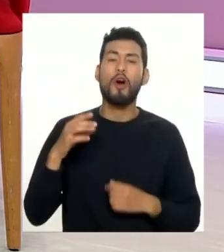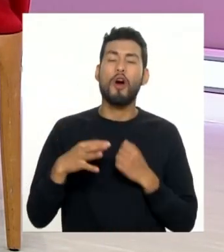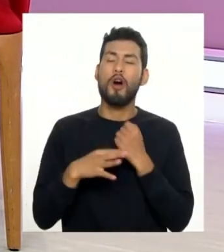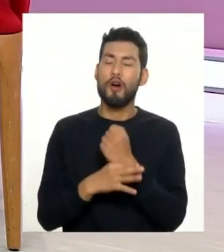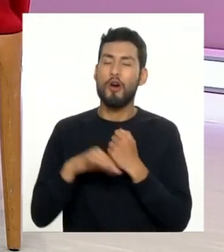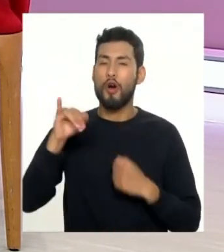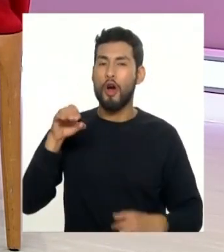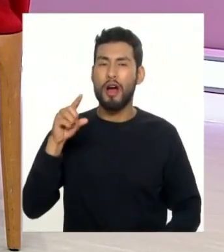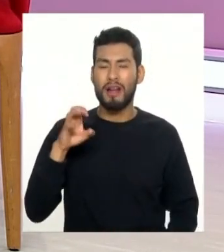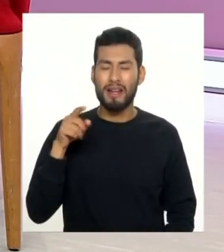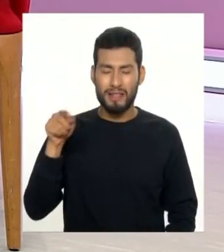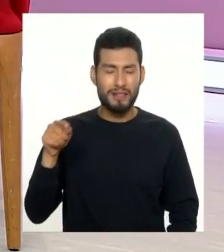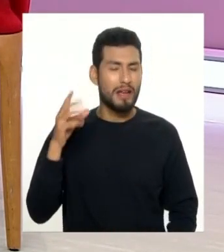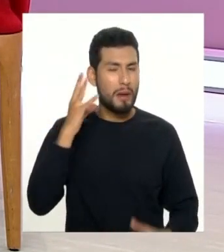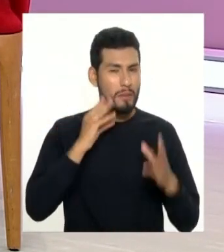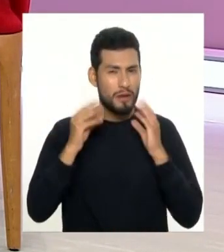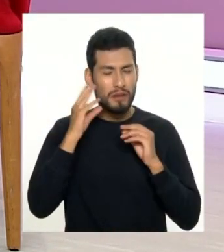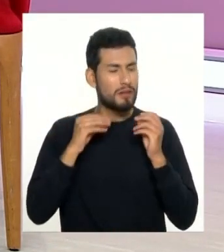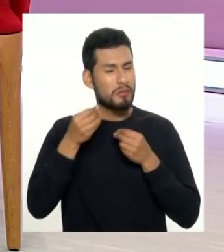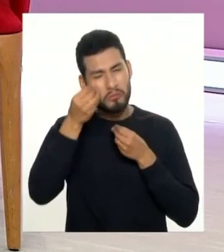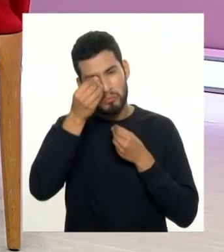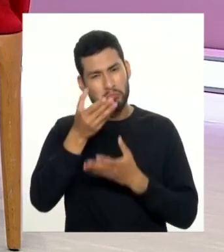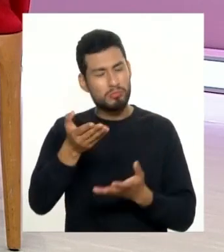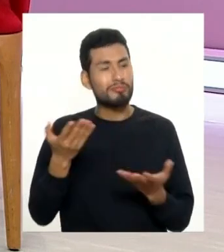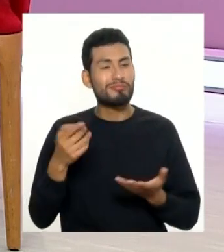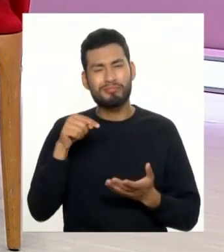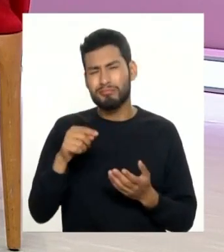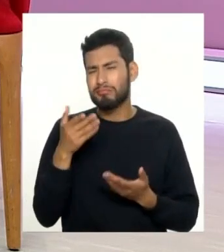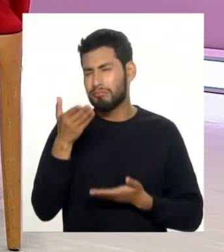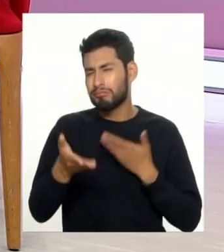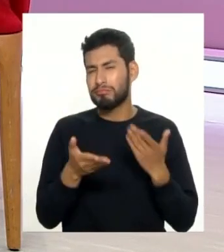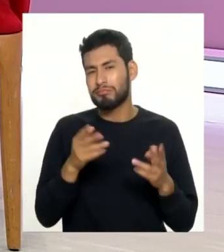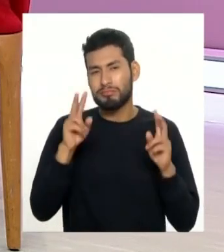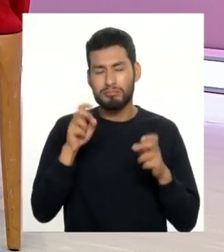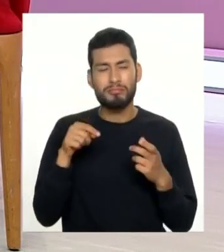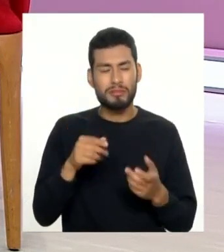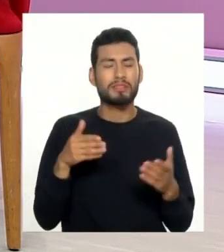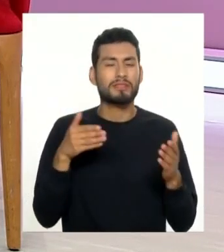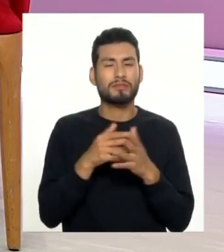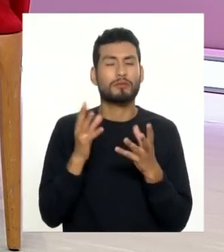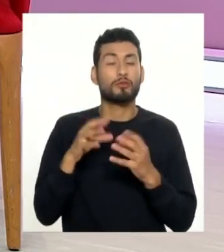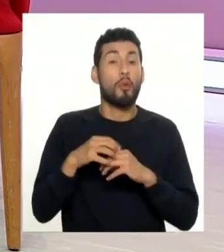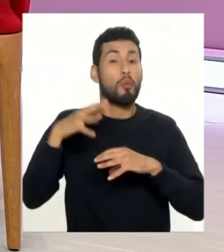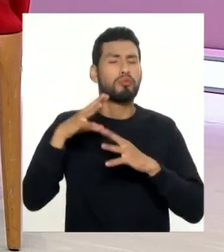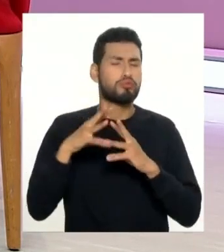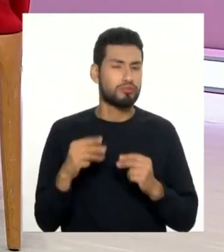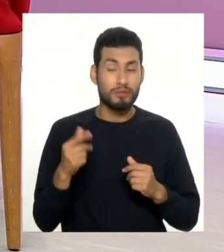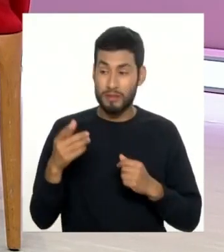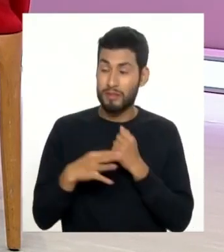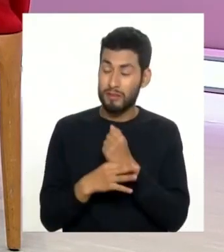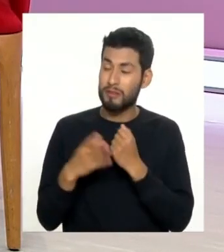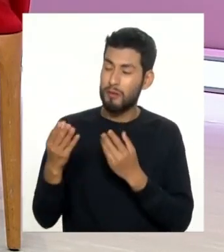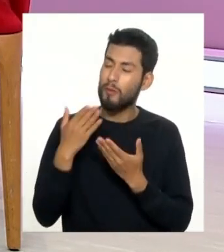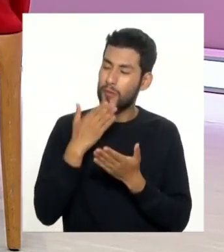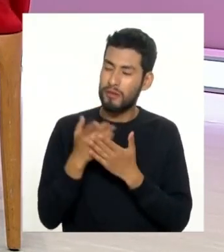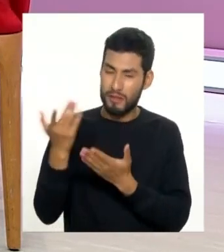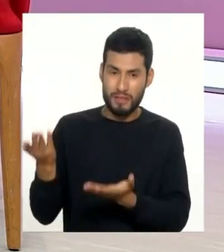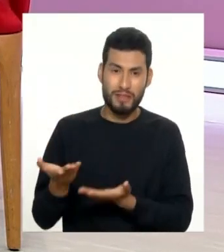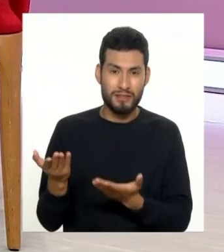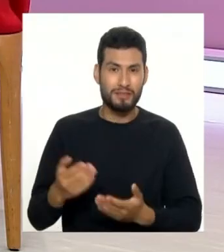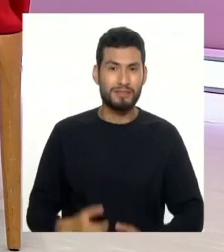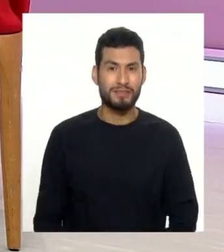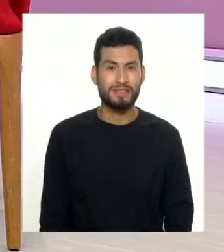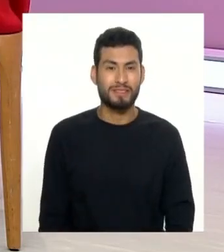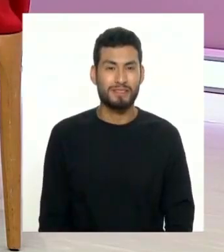vamos a departir su experiencia en todas estas propuestas de carácter antiinflamatorio. Doctor Cabrera, qué bueno tenerlo por acá por